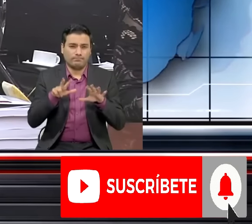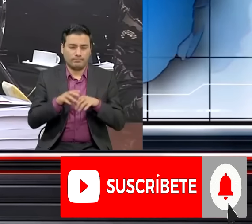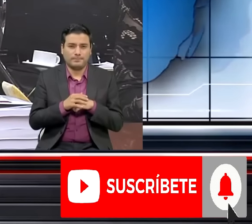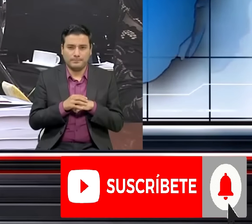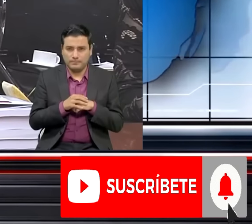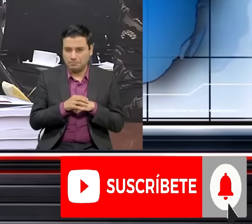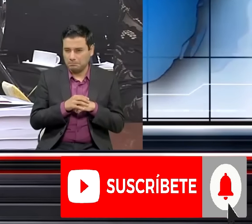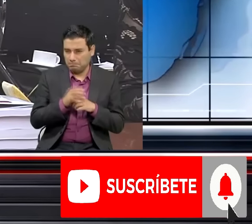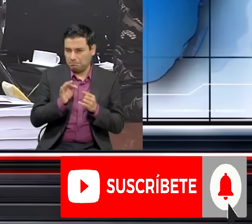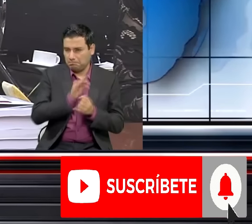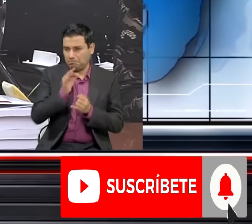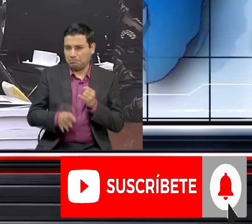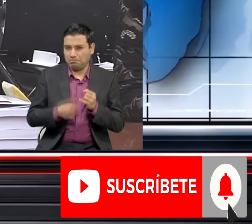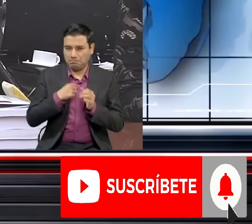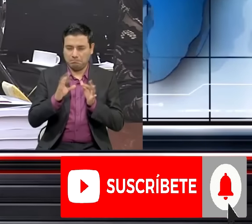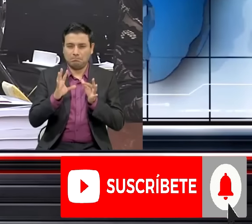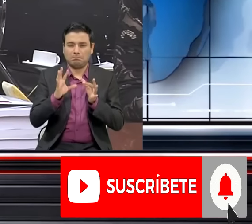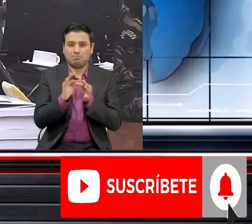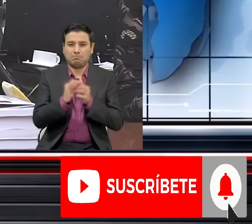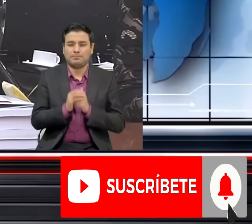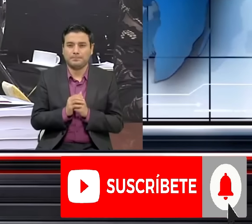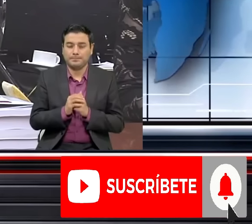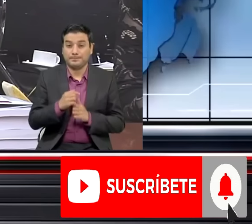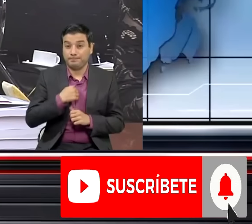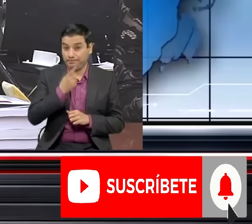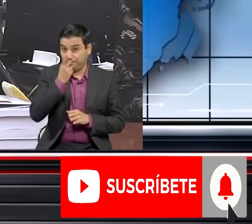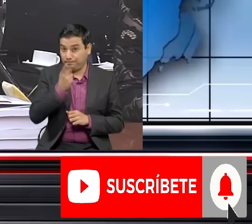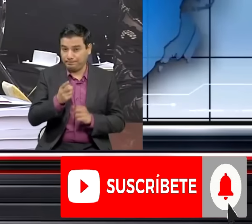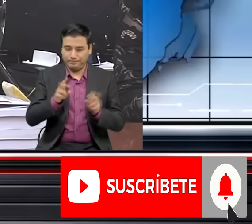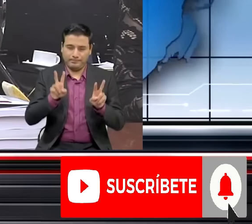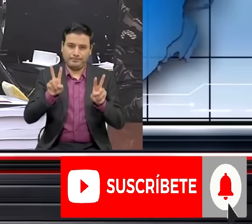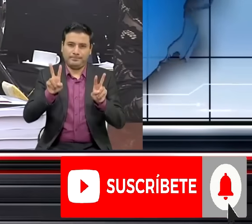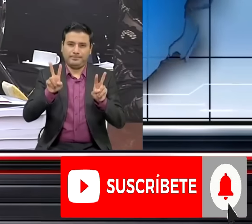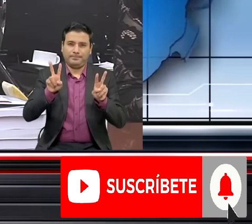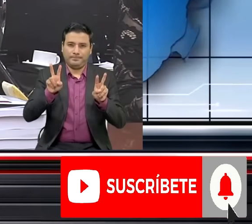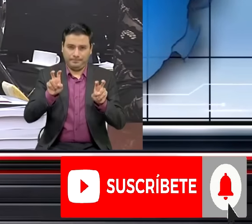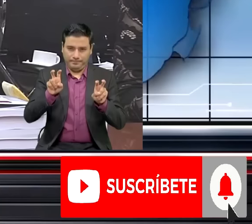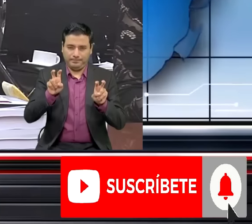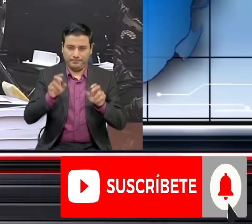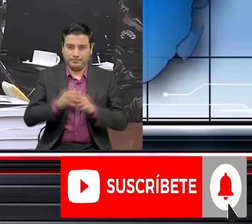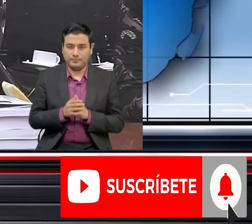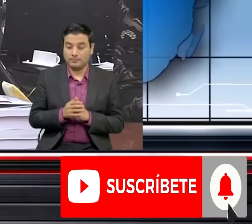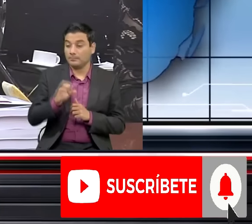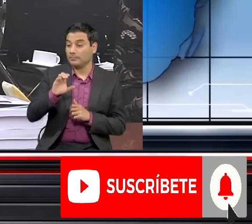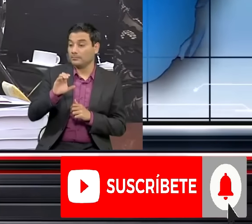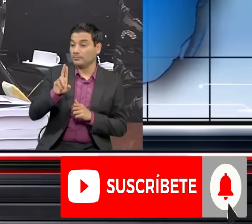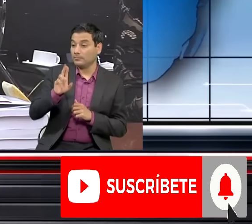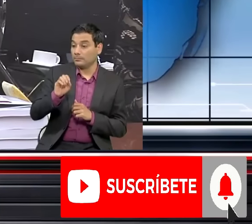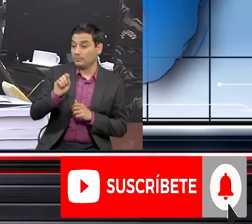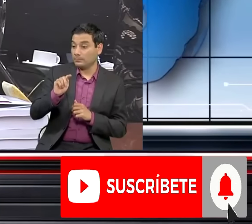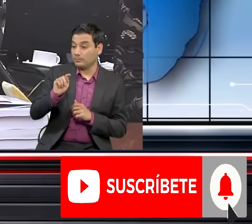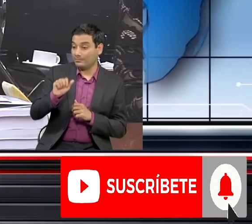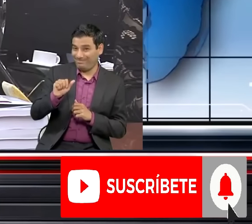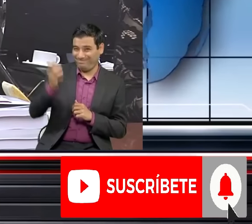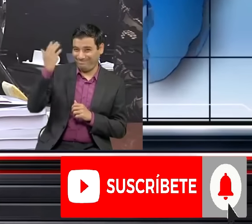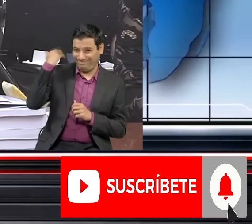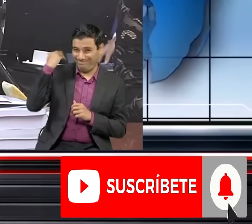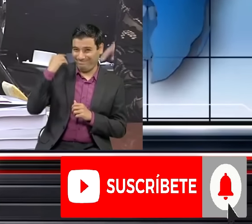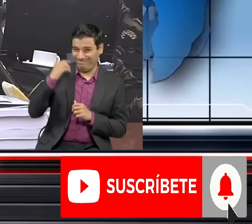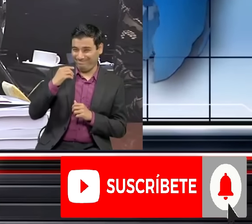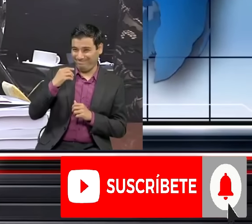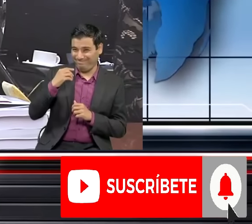termino planteando que cuando yo decía del tema de que no aceptamos cuotas para este consejo, que se hizo un sorteo, y qué bueno